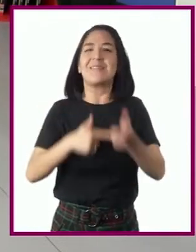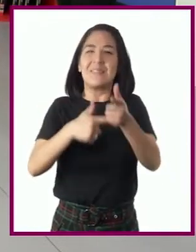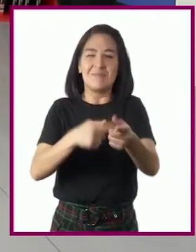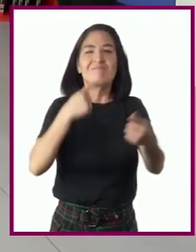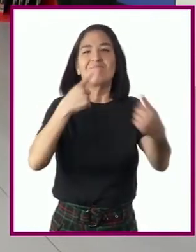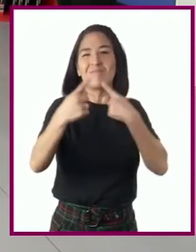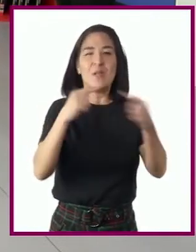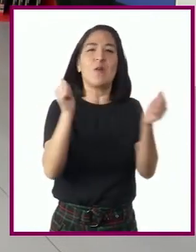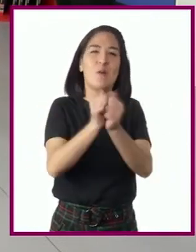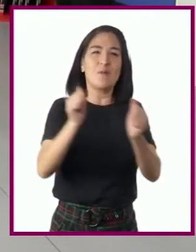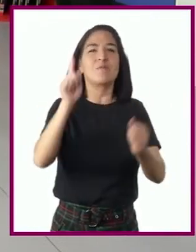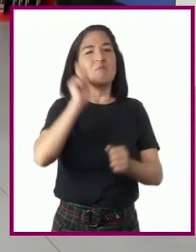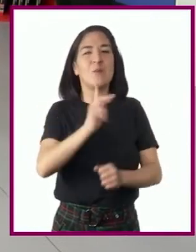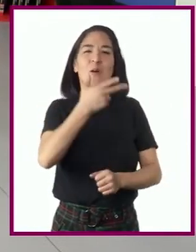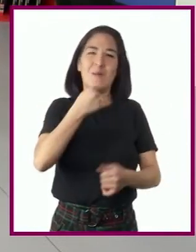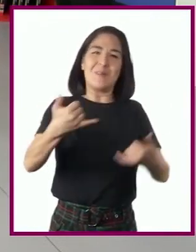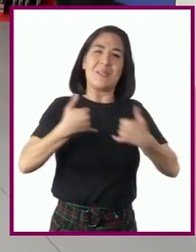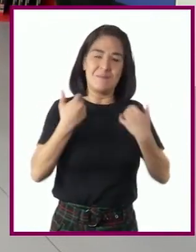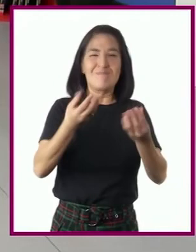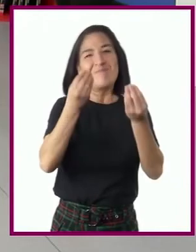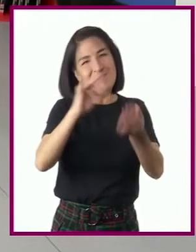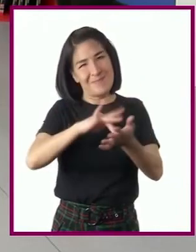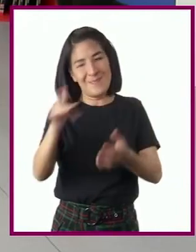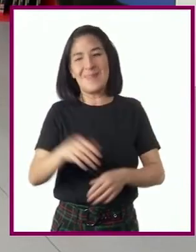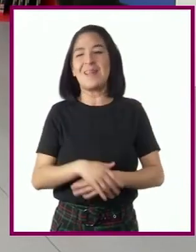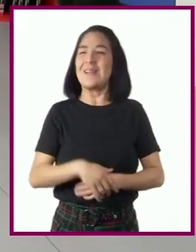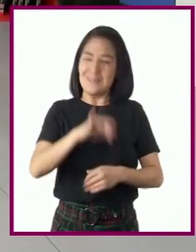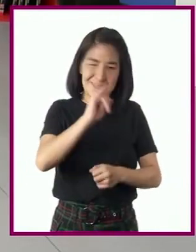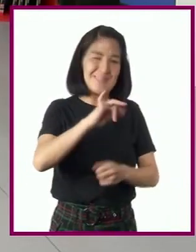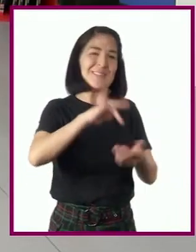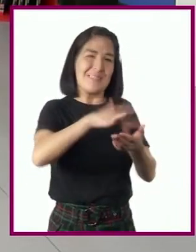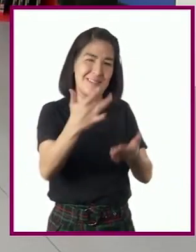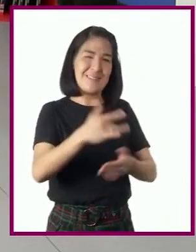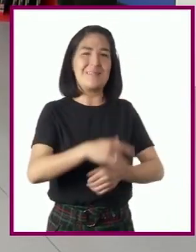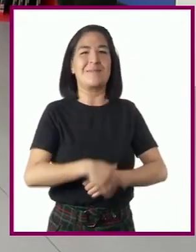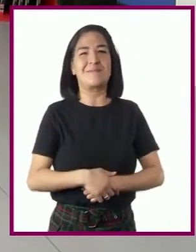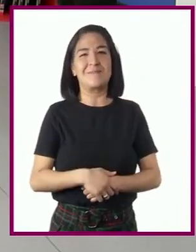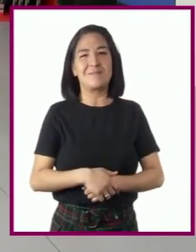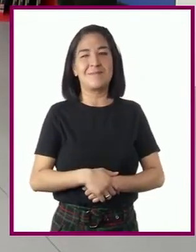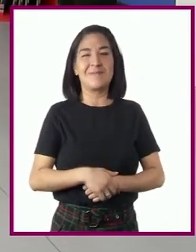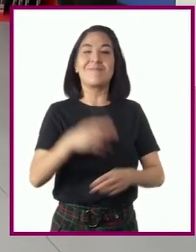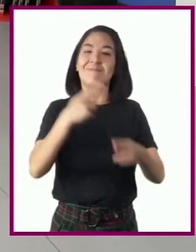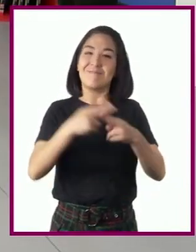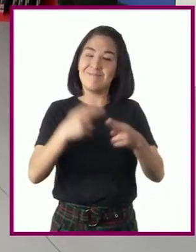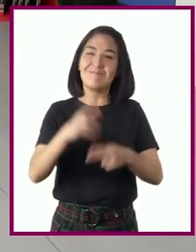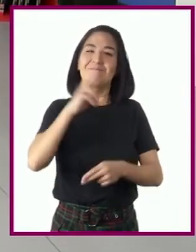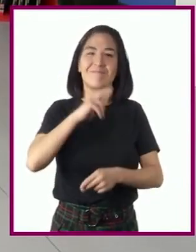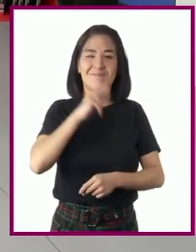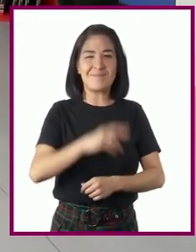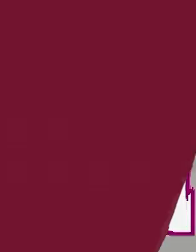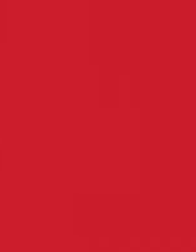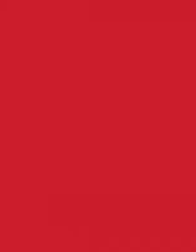y los jóvenes. Claro que sí, muchas gracias. Por supuesto, muchas gracias. Hasta la próxima.